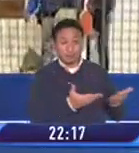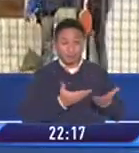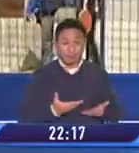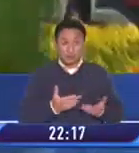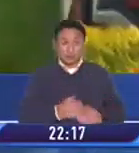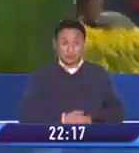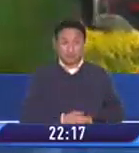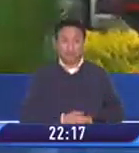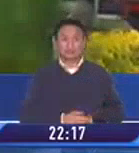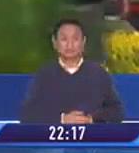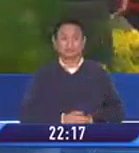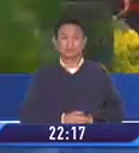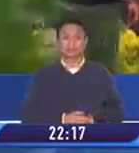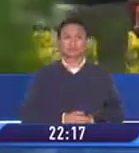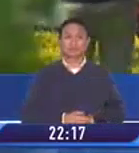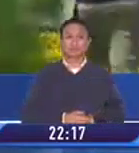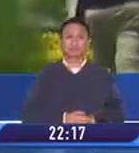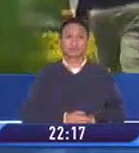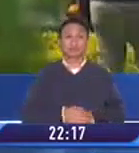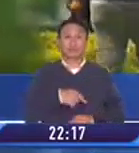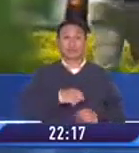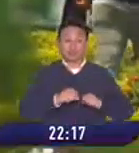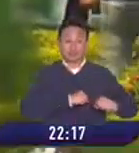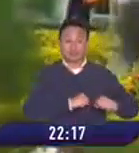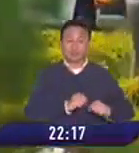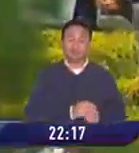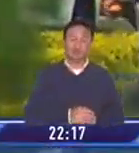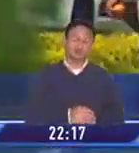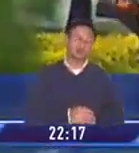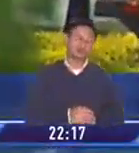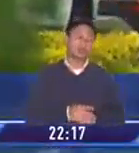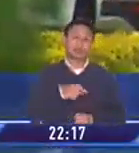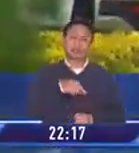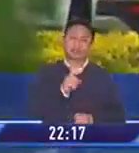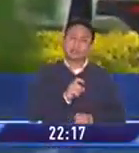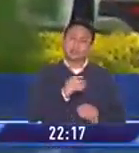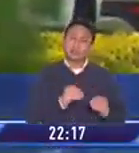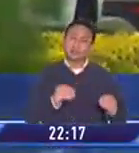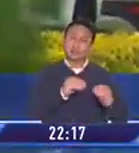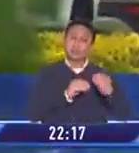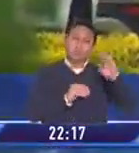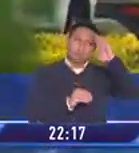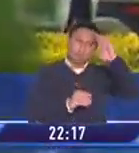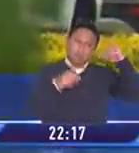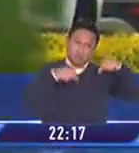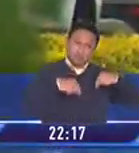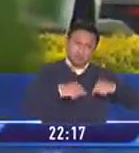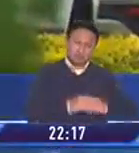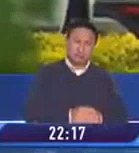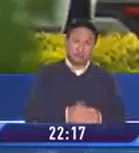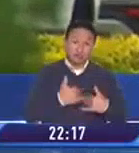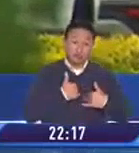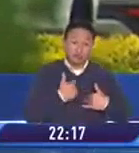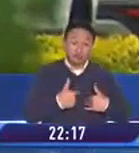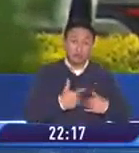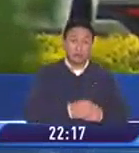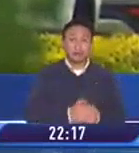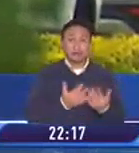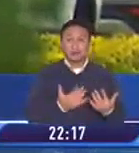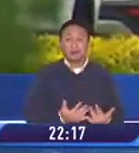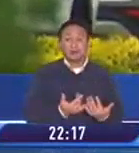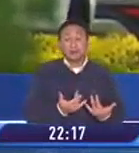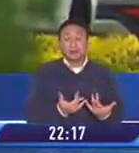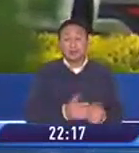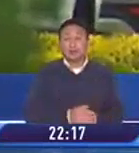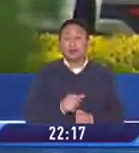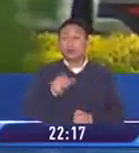querido. Los trámites no son rápidos, entonces debería haber más personal aquí porque la verdad esto es inmenso y los familiares de